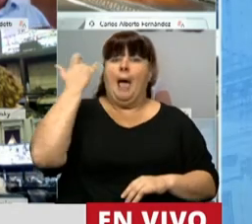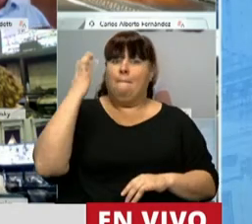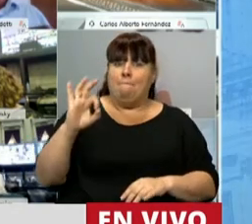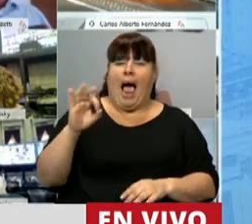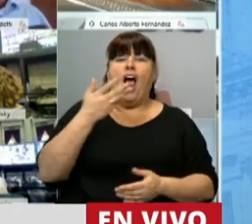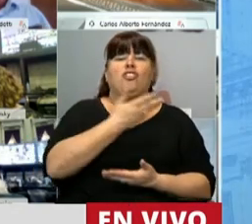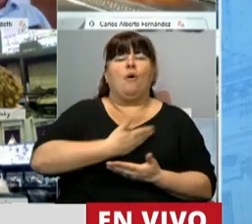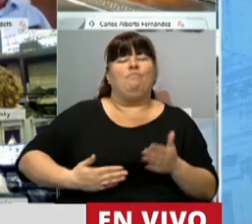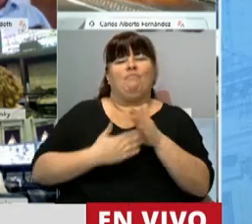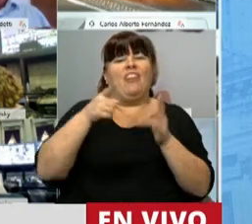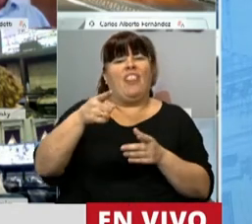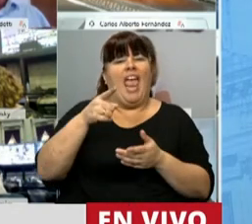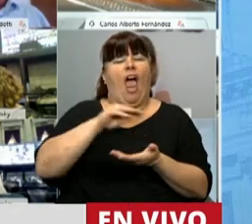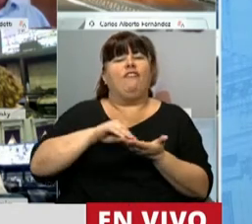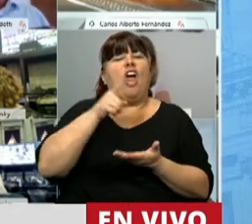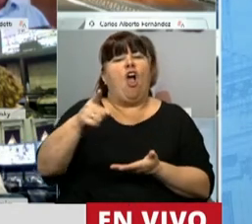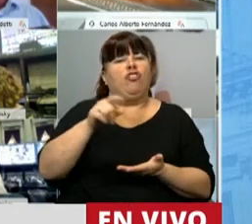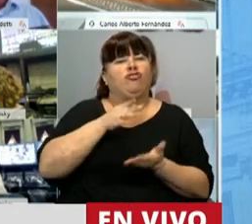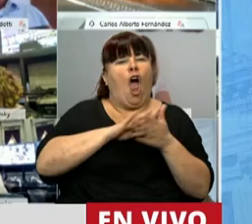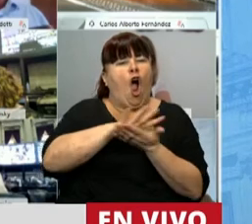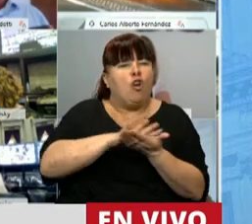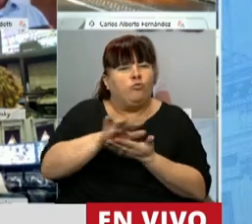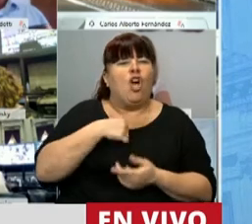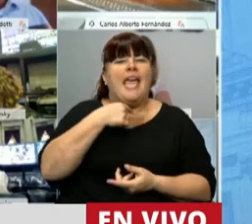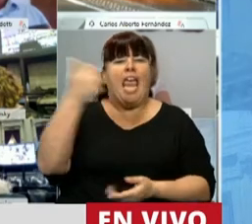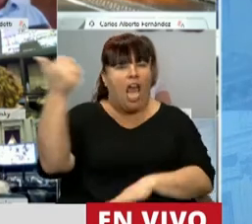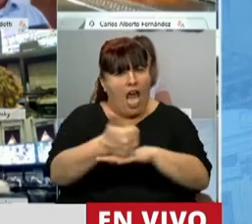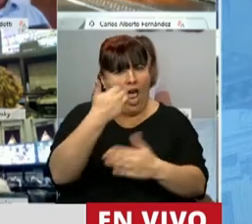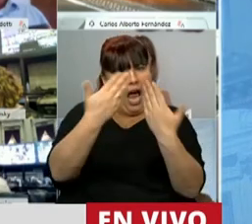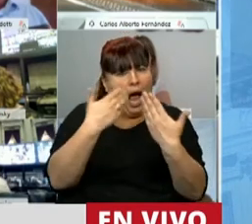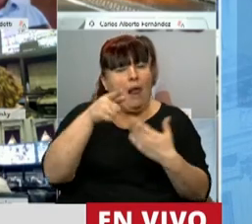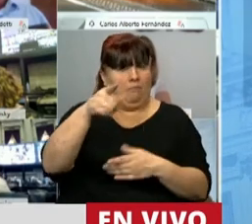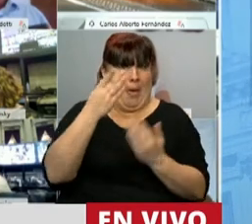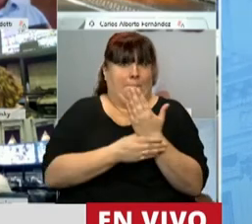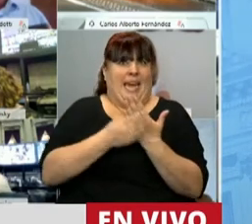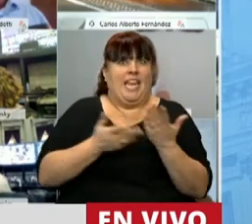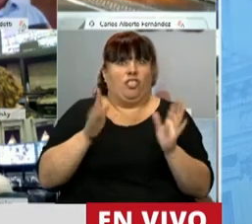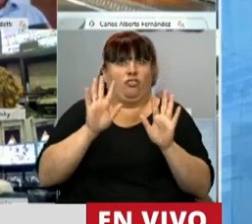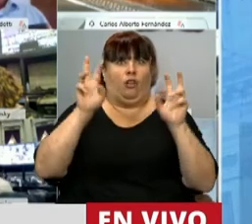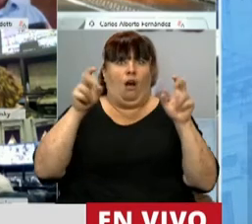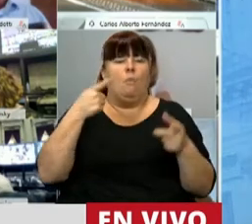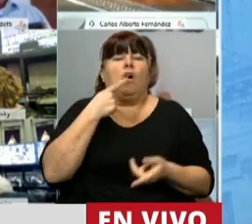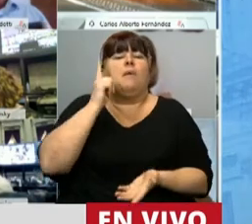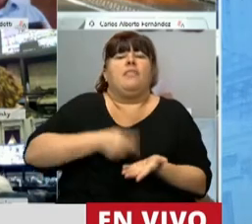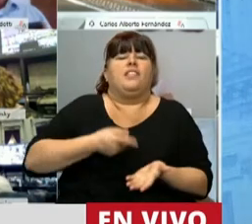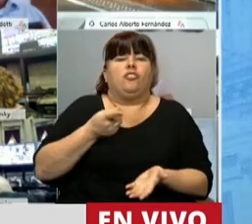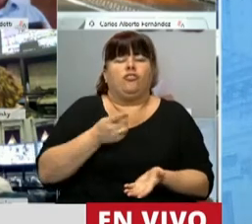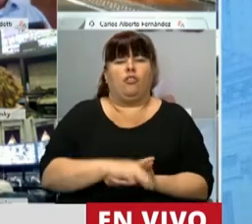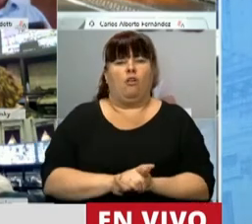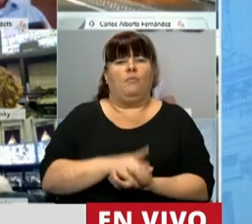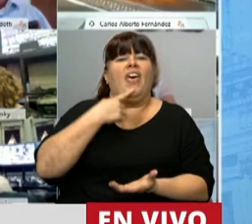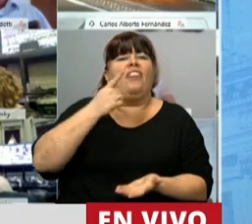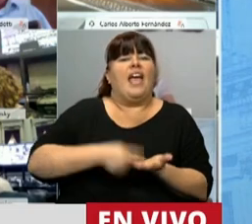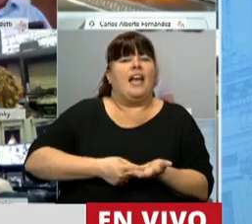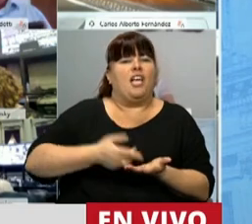de la Oficina Anticorrupción, a quien queremos en algún momento poder interpelar porque tiene rango de ministro, porque así lo puso en un